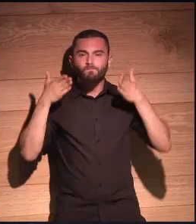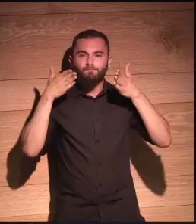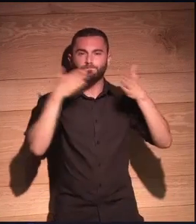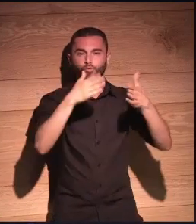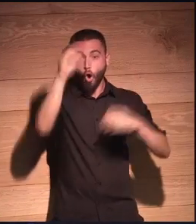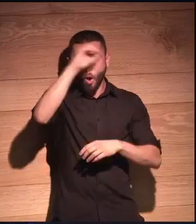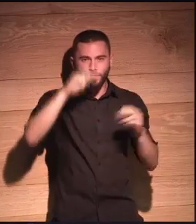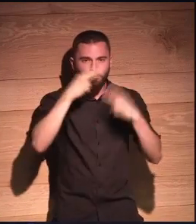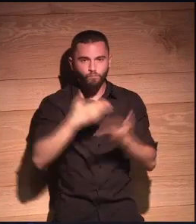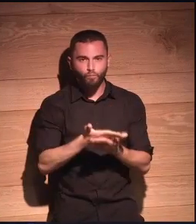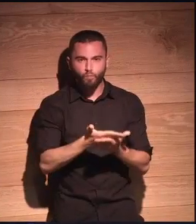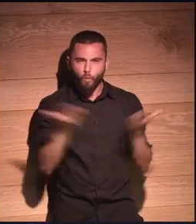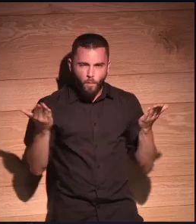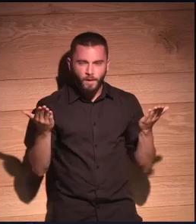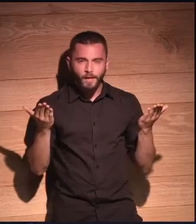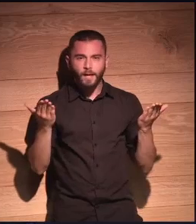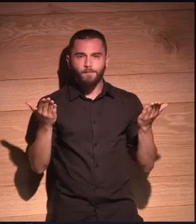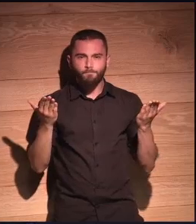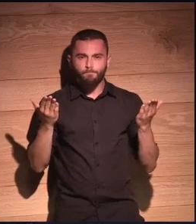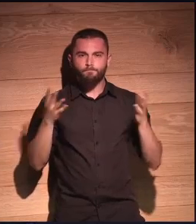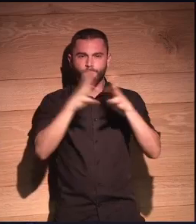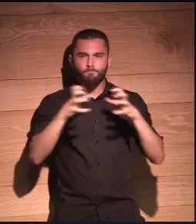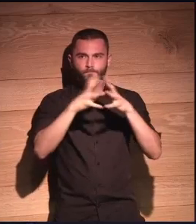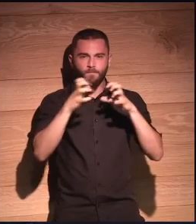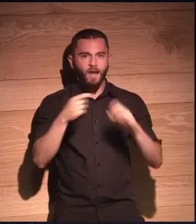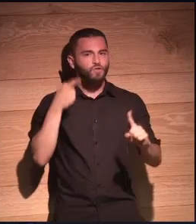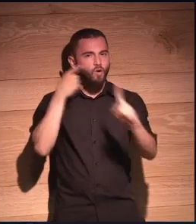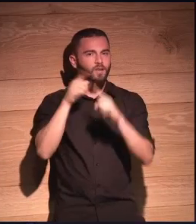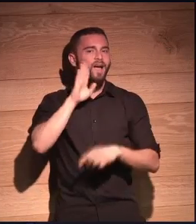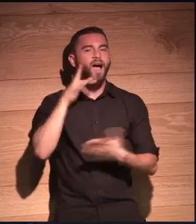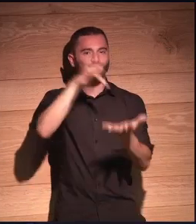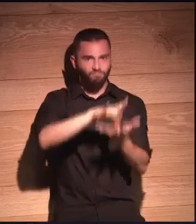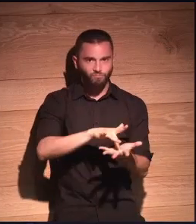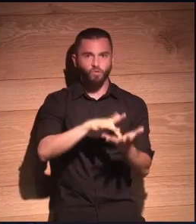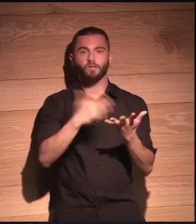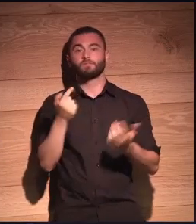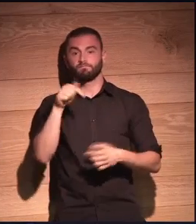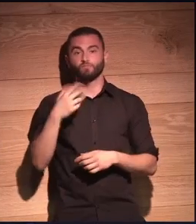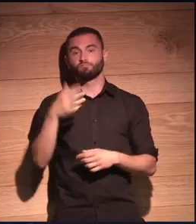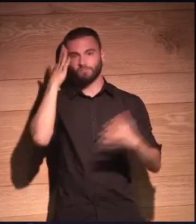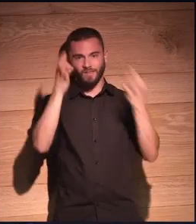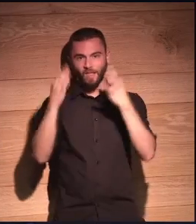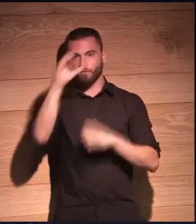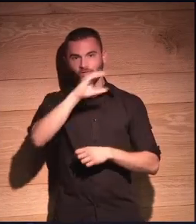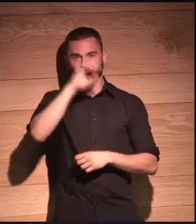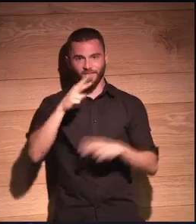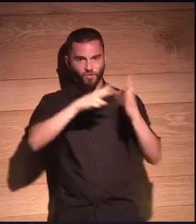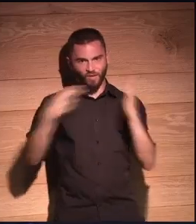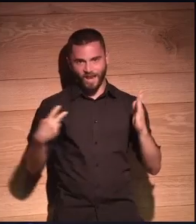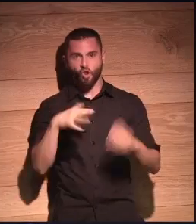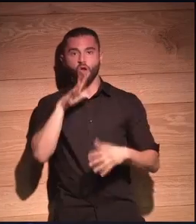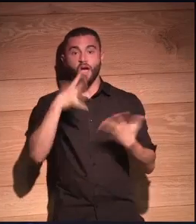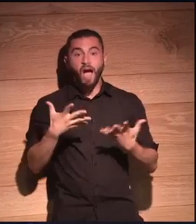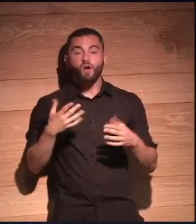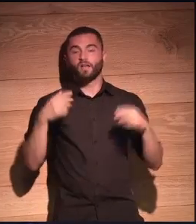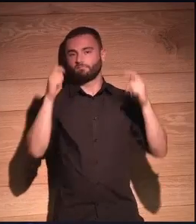opinión pública tuviese ganas de que eso ocurriera. Eso es un reto científico-tecnológico. O sea, no estamos hablando